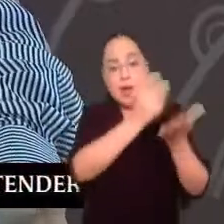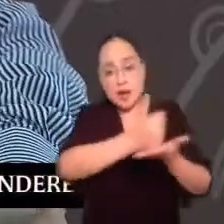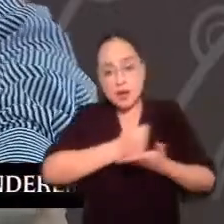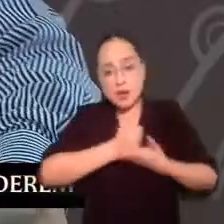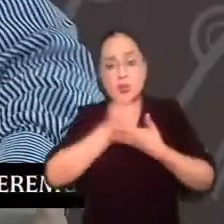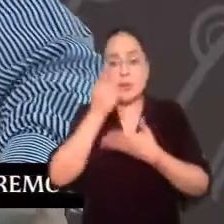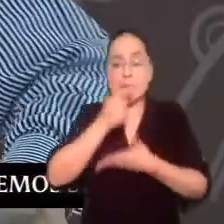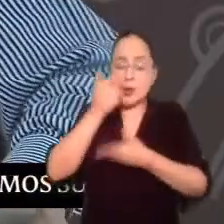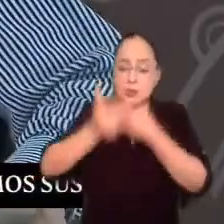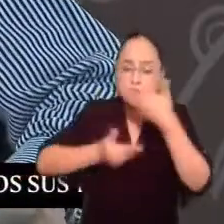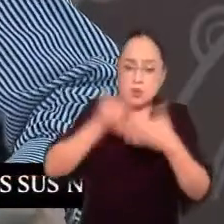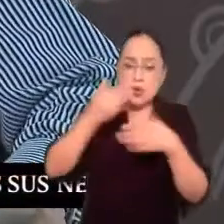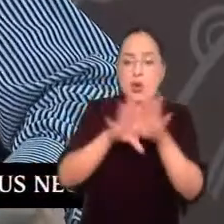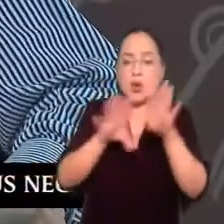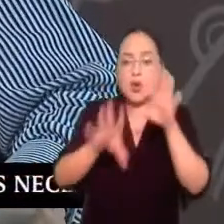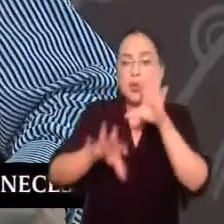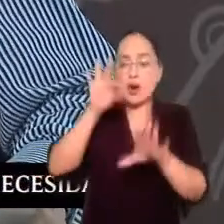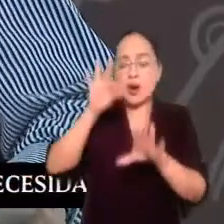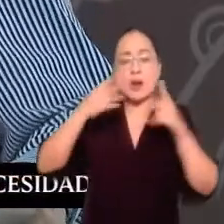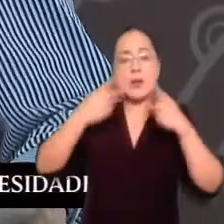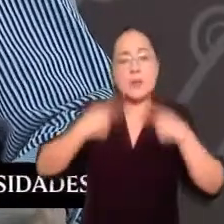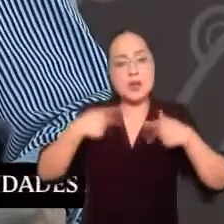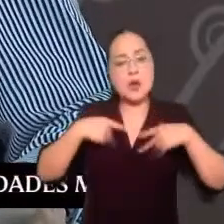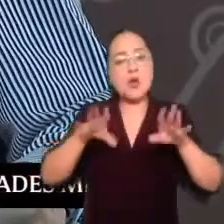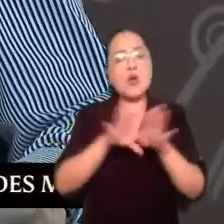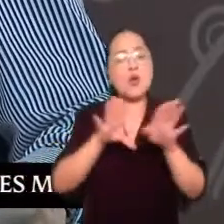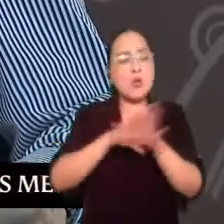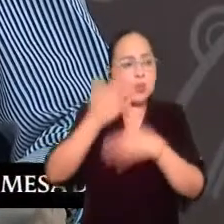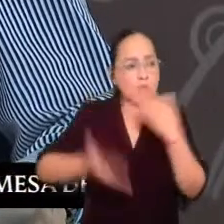procedimiento y propongan y todo lo demás.